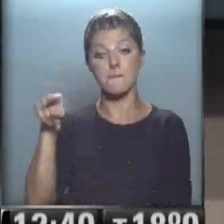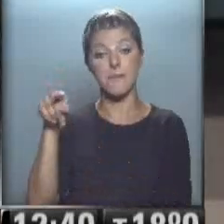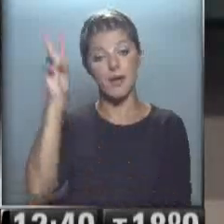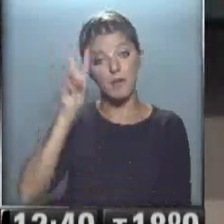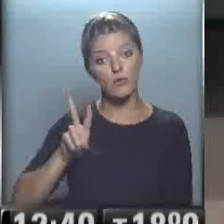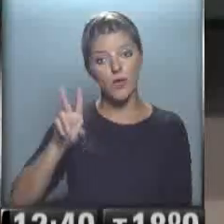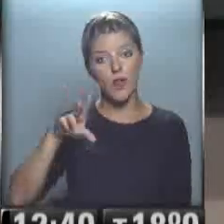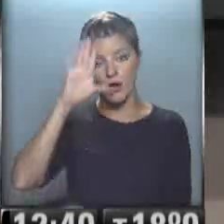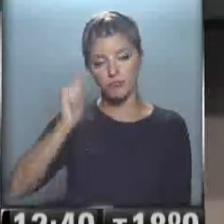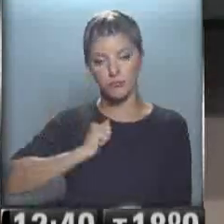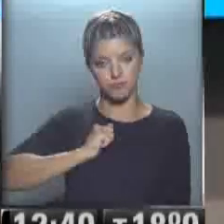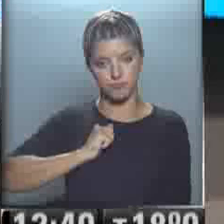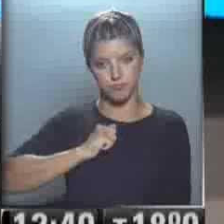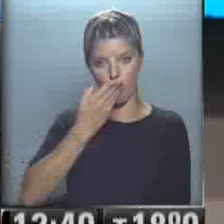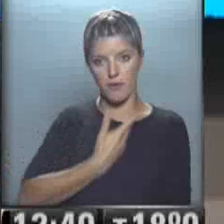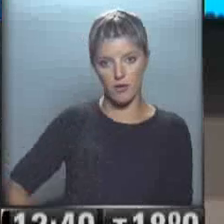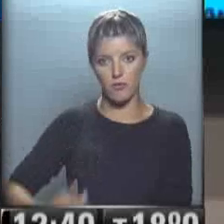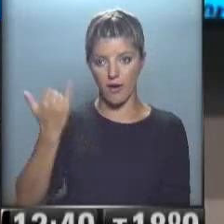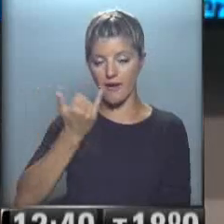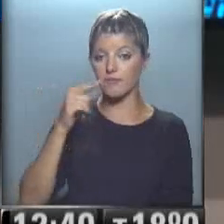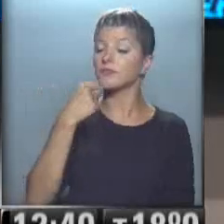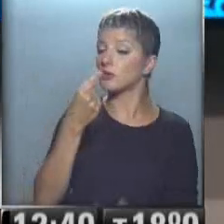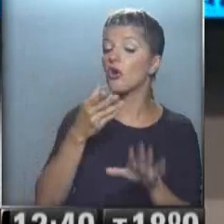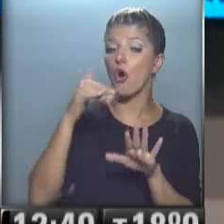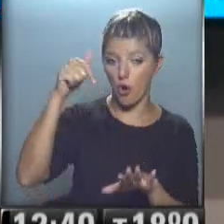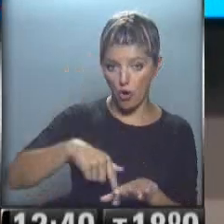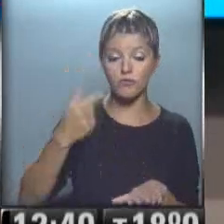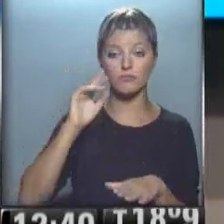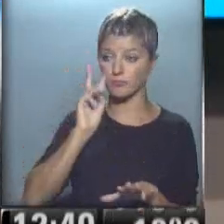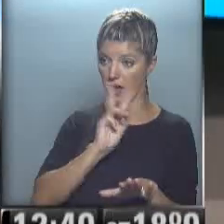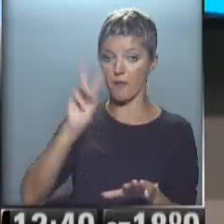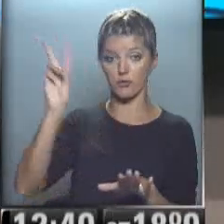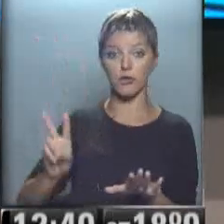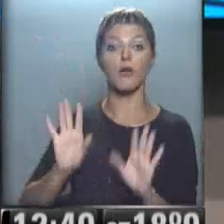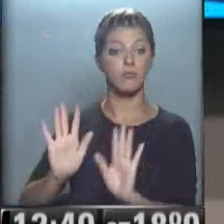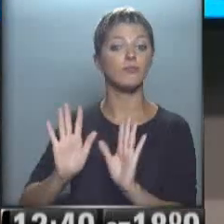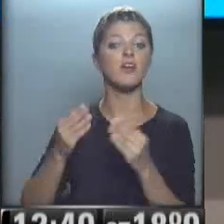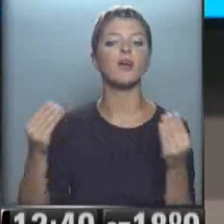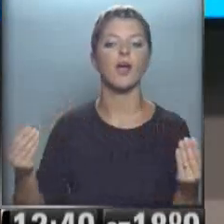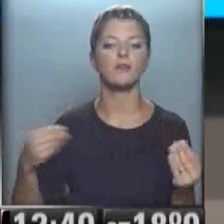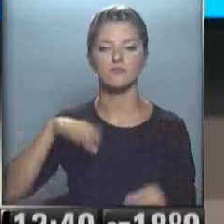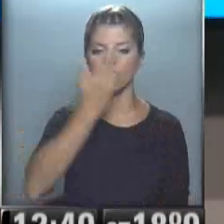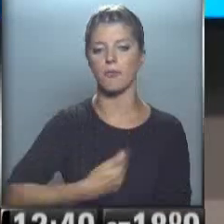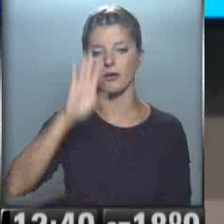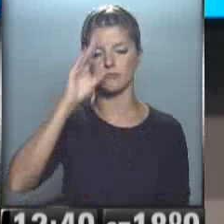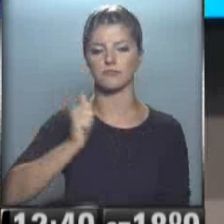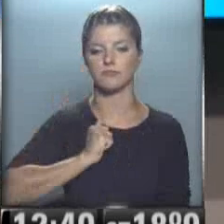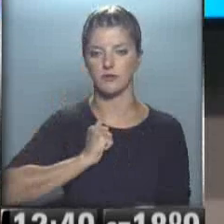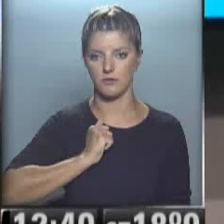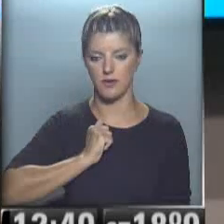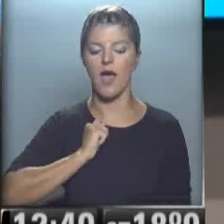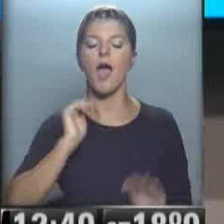dictadura Ella dijo ayer otra vez hoy el mundo reconoce al régimen venezolano como lo que es como una dictadura